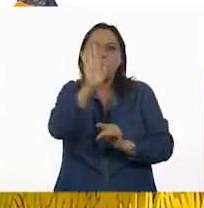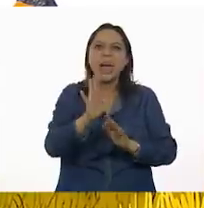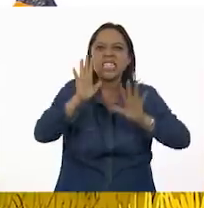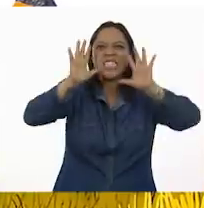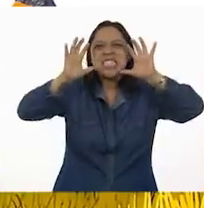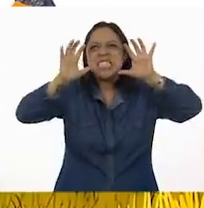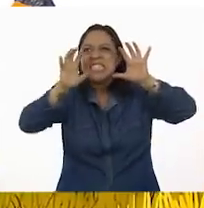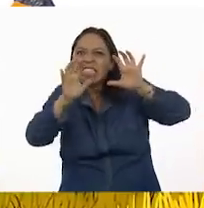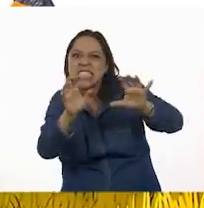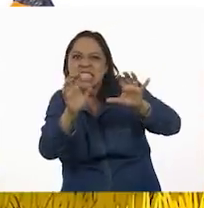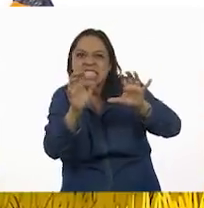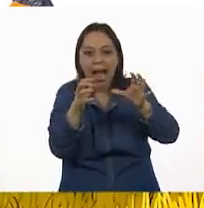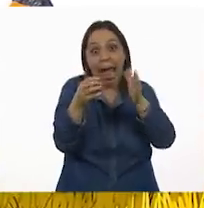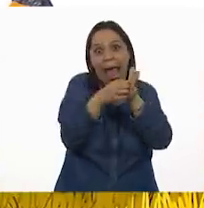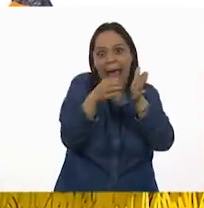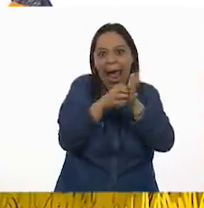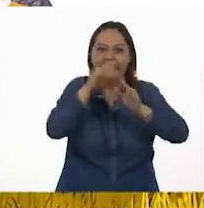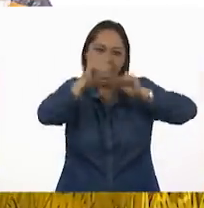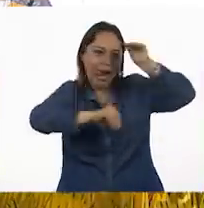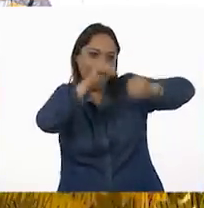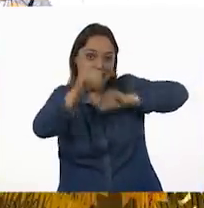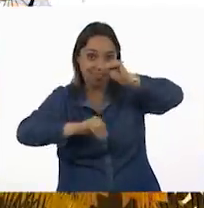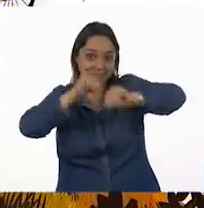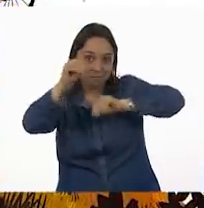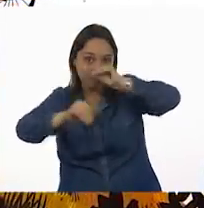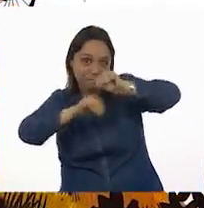de cartón!